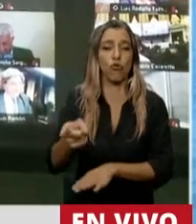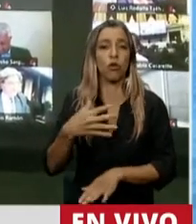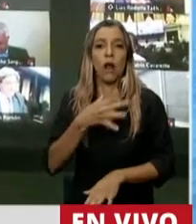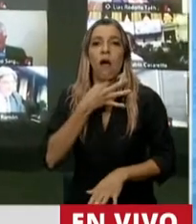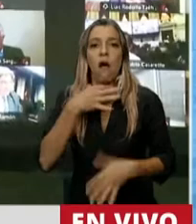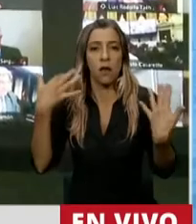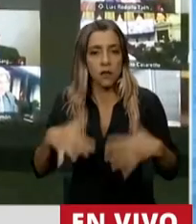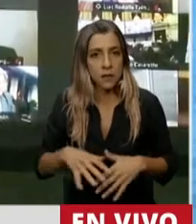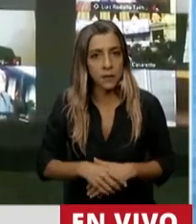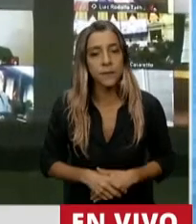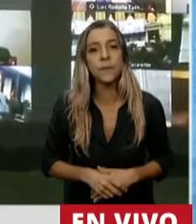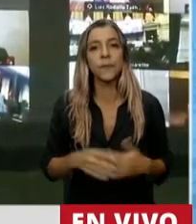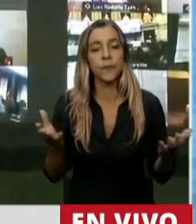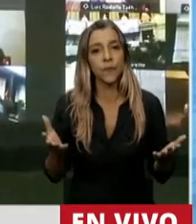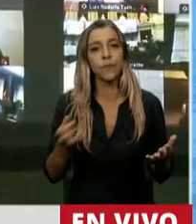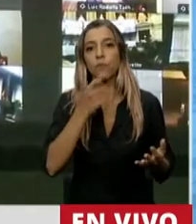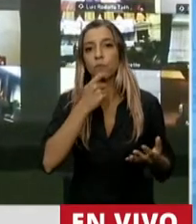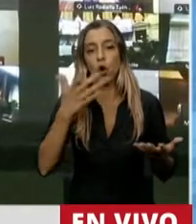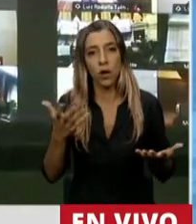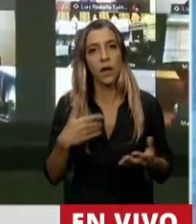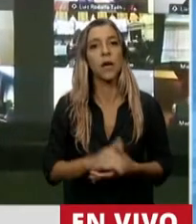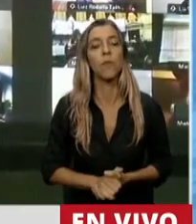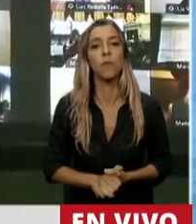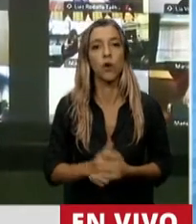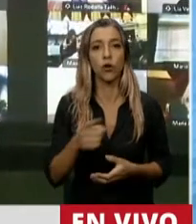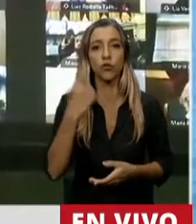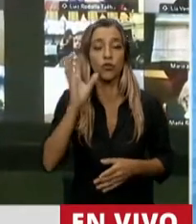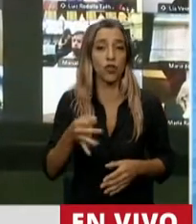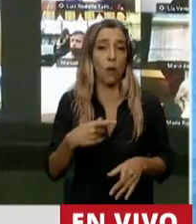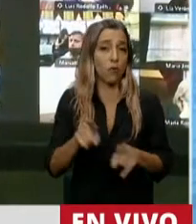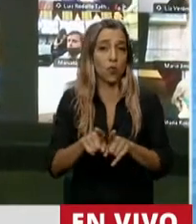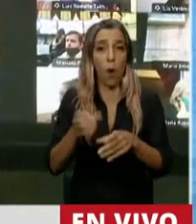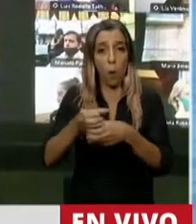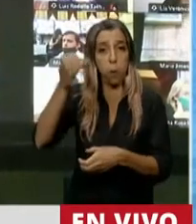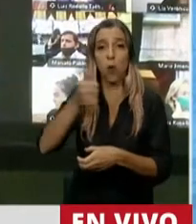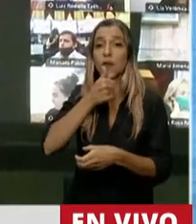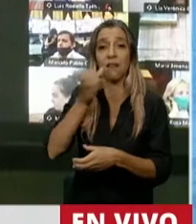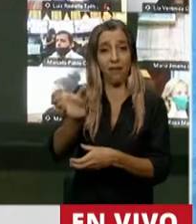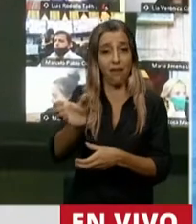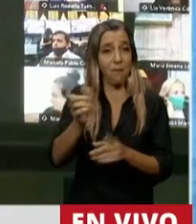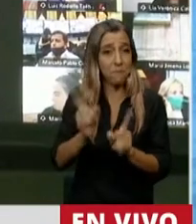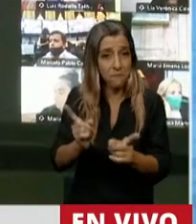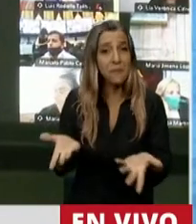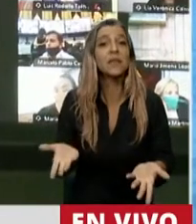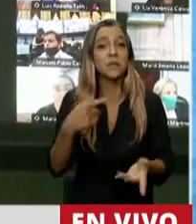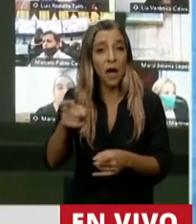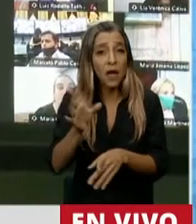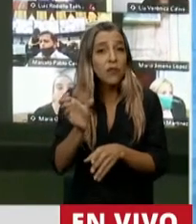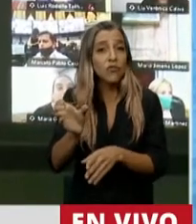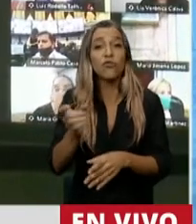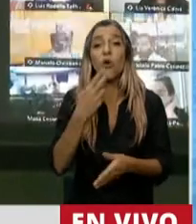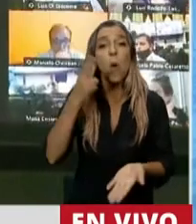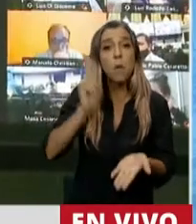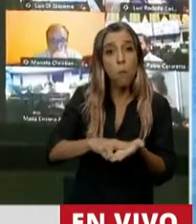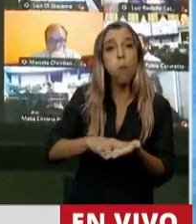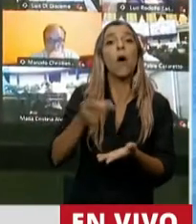trabajo, donde, por ejemplo, por un bien tan esencial como esta botella de agua, ese impuesto al consumo que la encarece tanto,